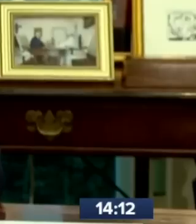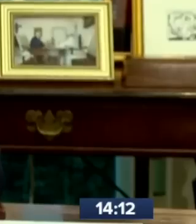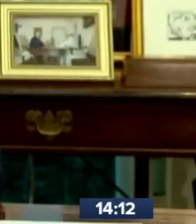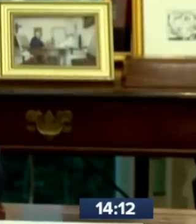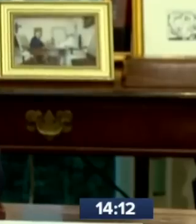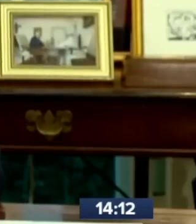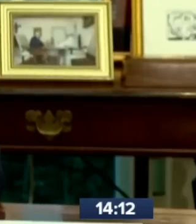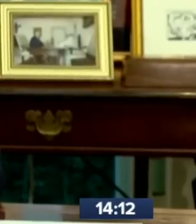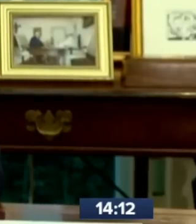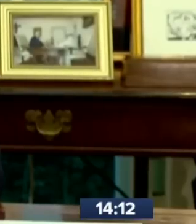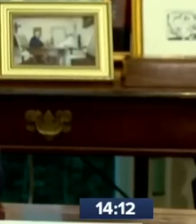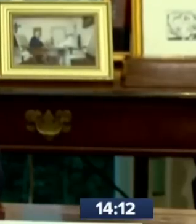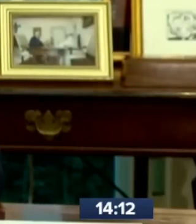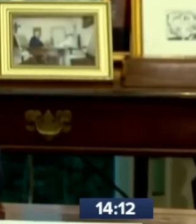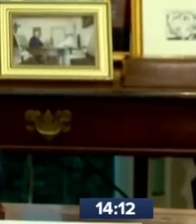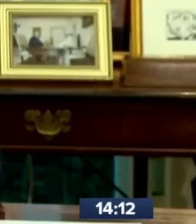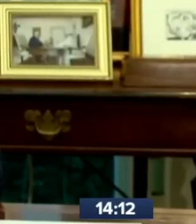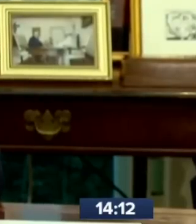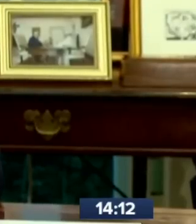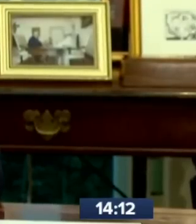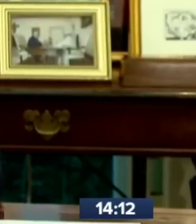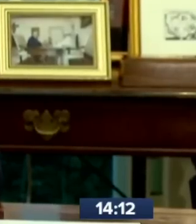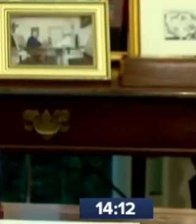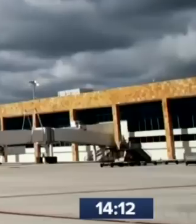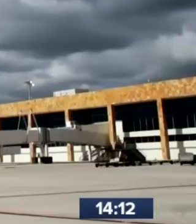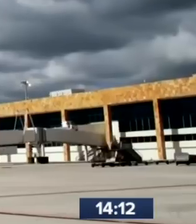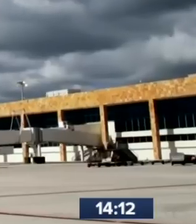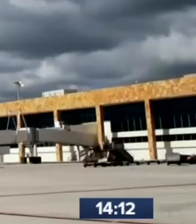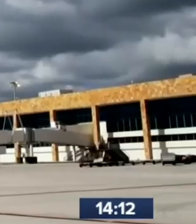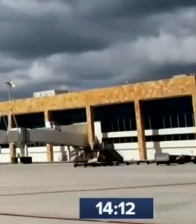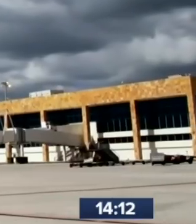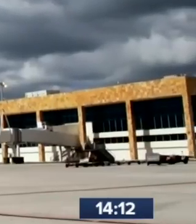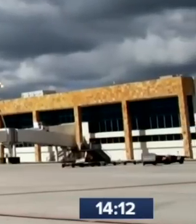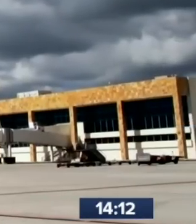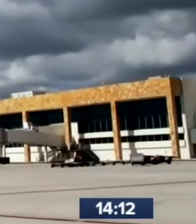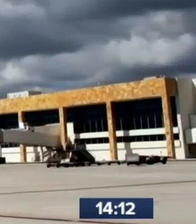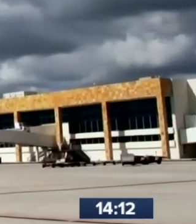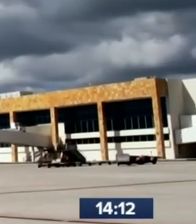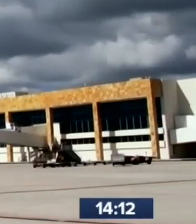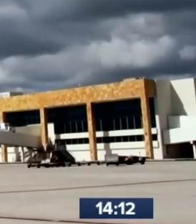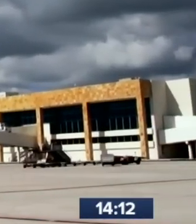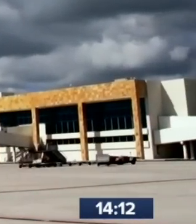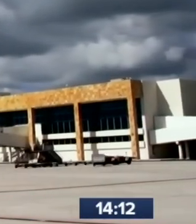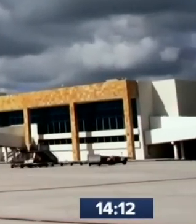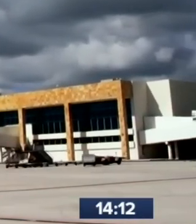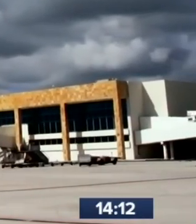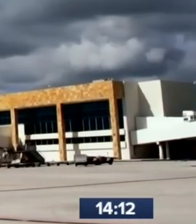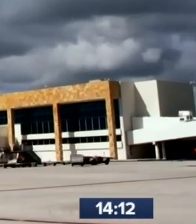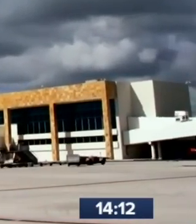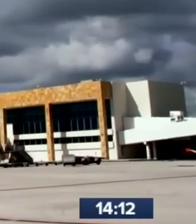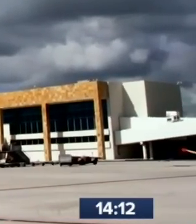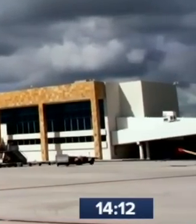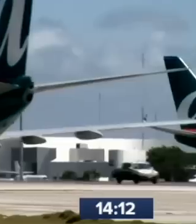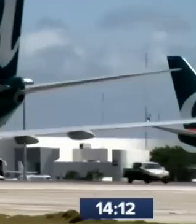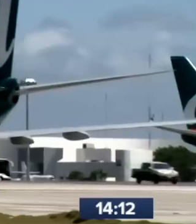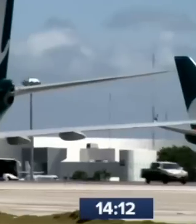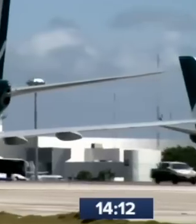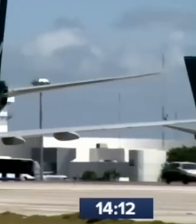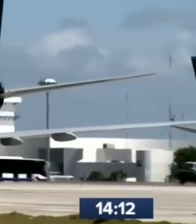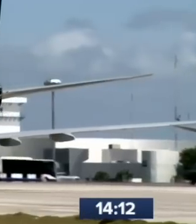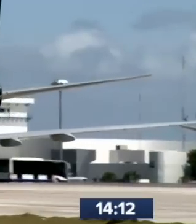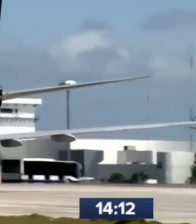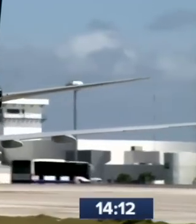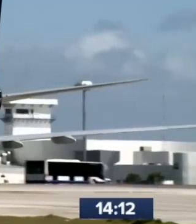que de cuates dice señaló que no se trata de un asunto de logística sino una de índole política aseguró que está garantizado que